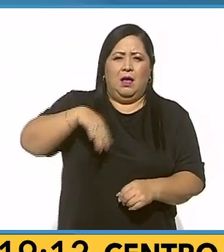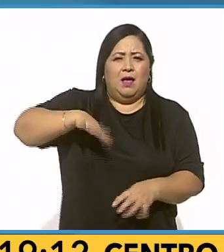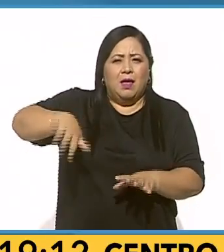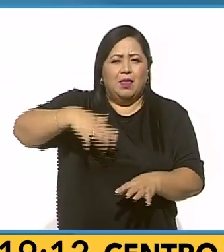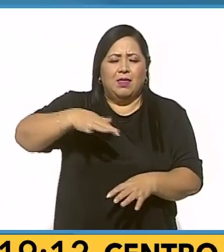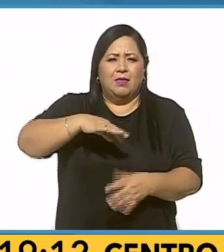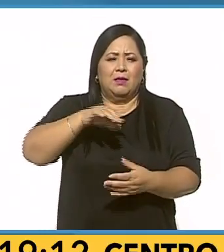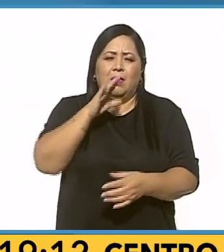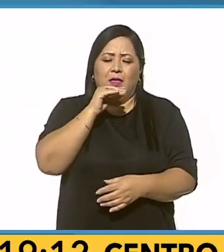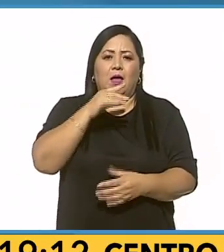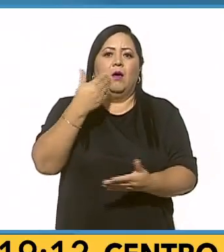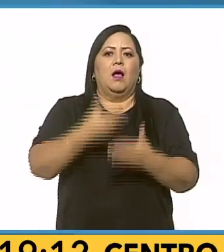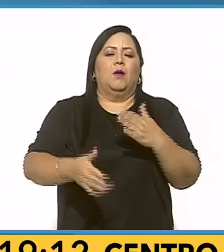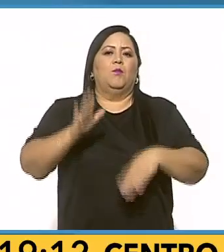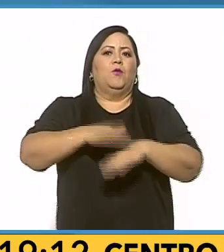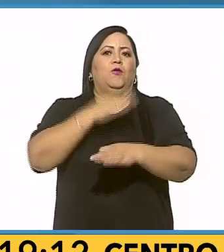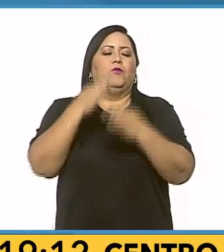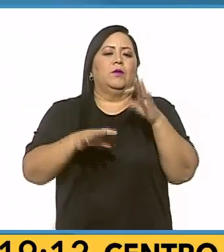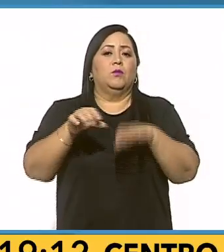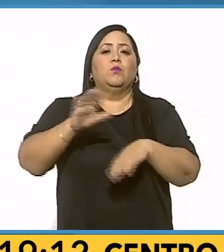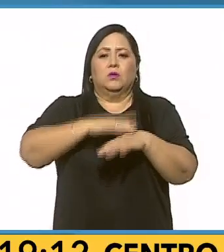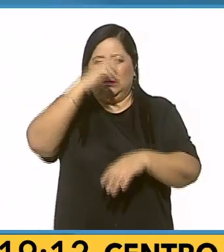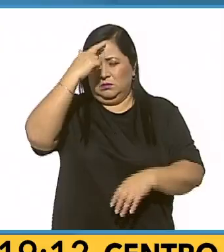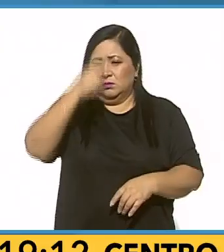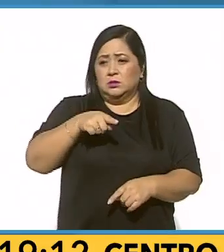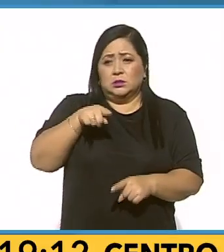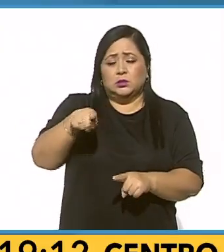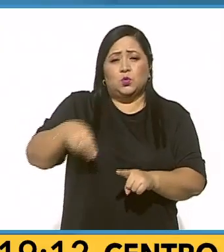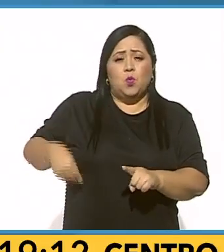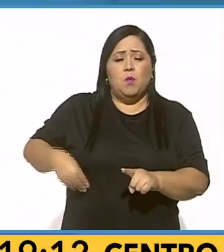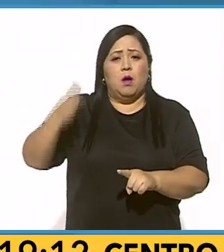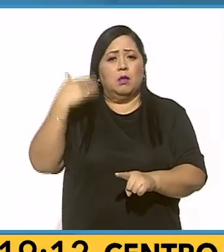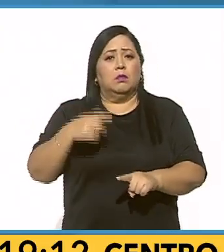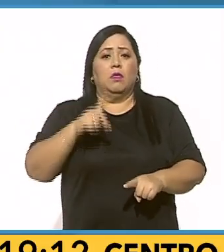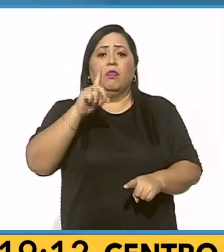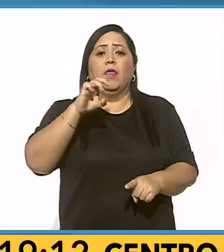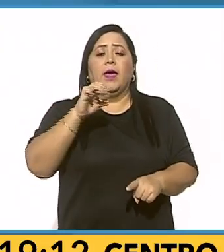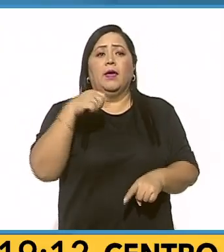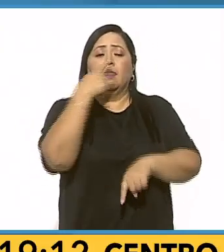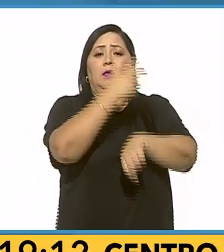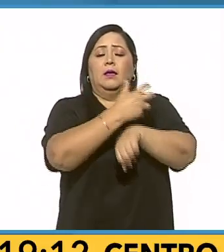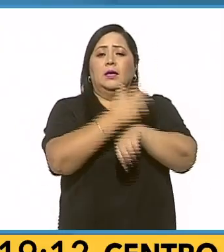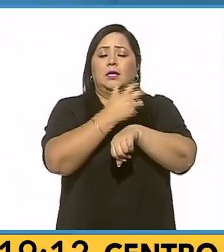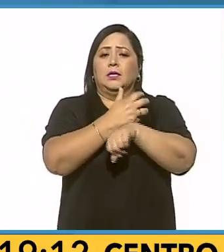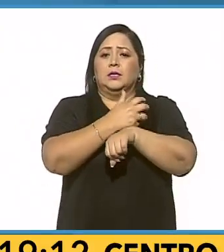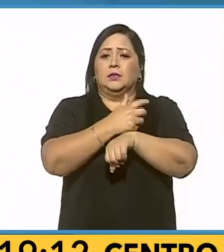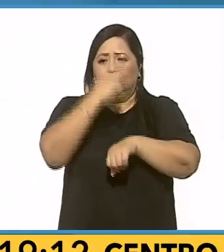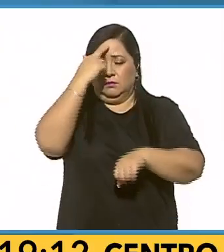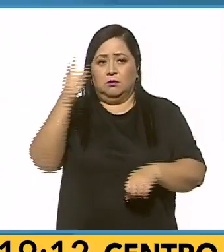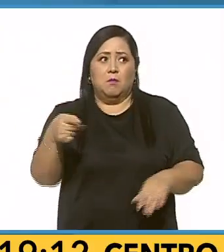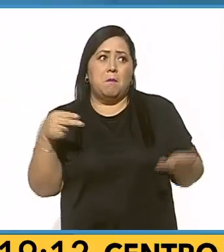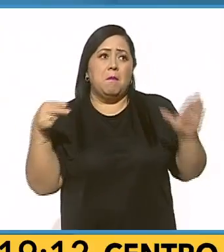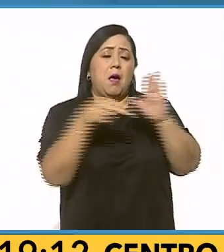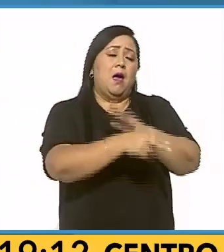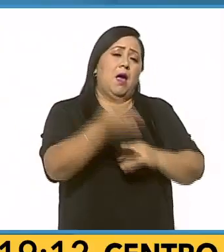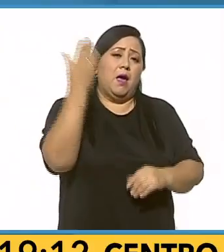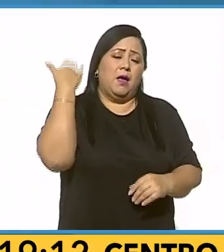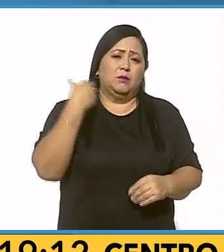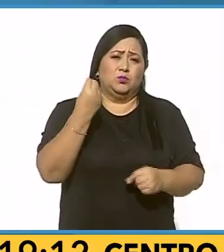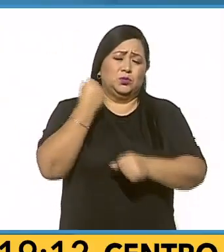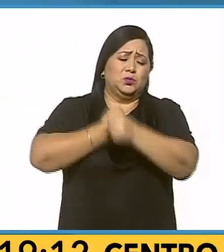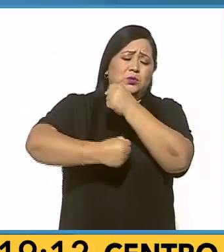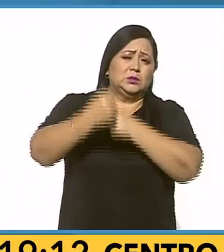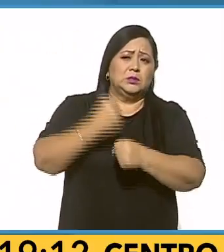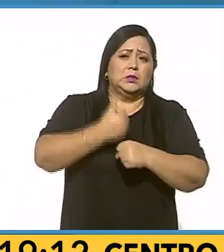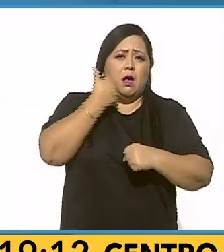vez que se le acusa del asesinato de Kiki Camarena. Es decir, Estados Unidos lo quería en su territorio desde hace